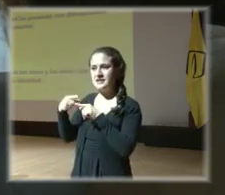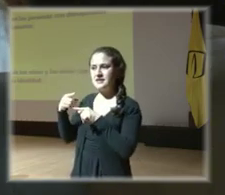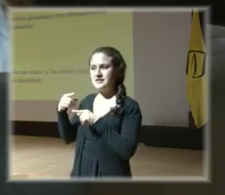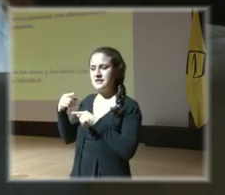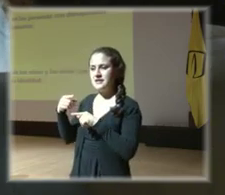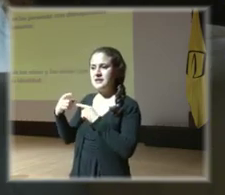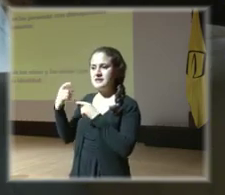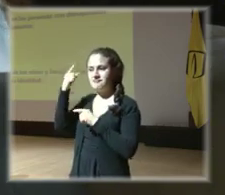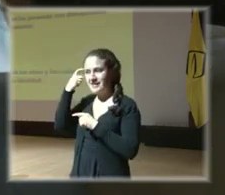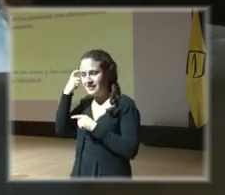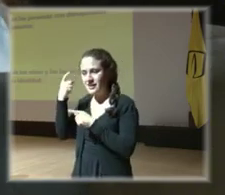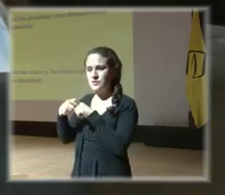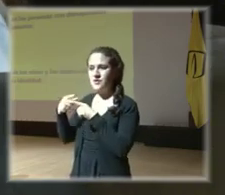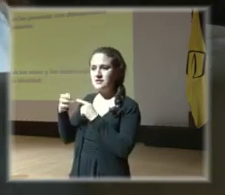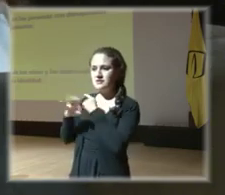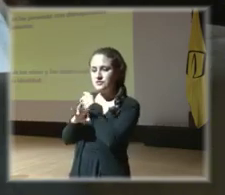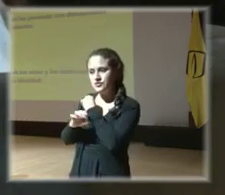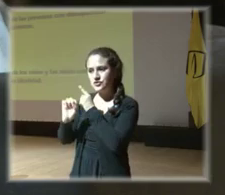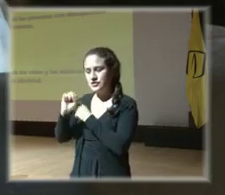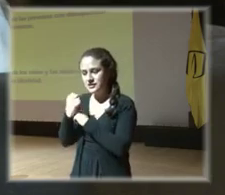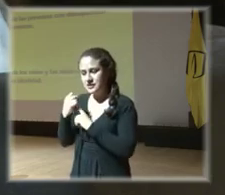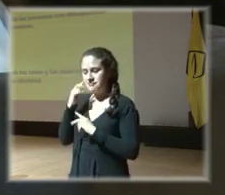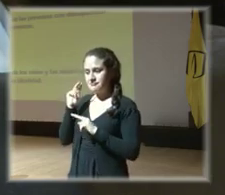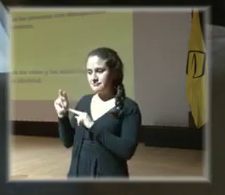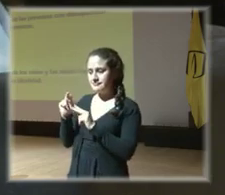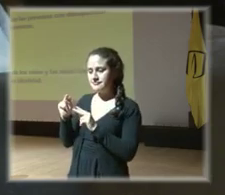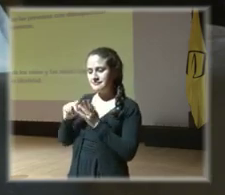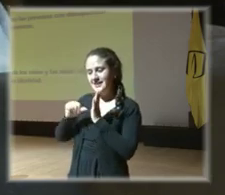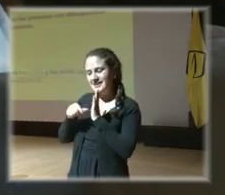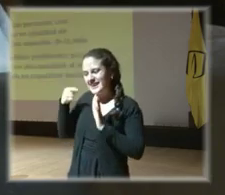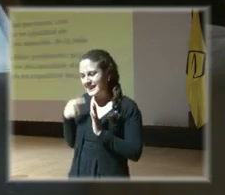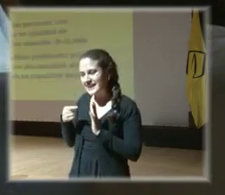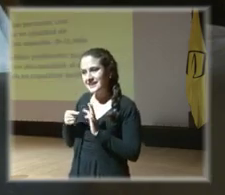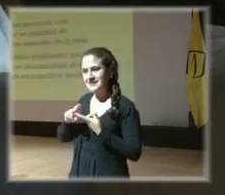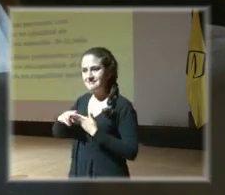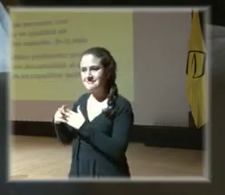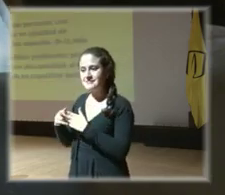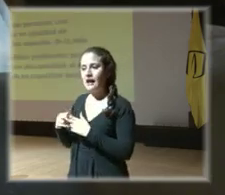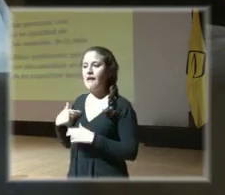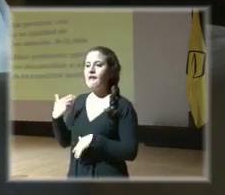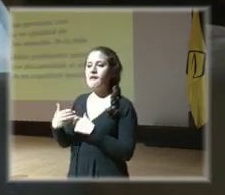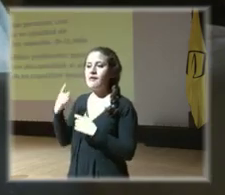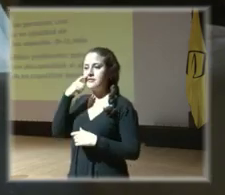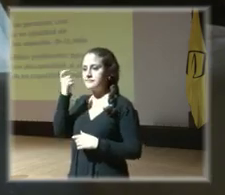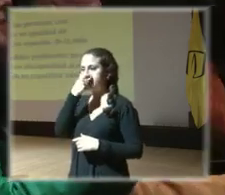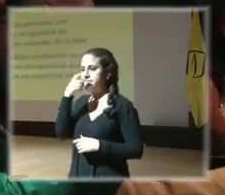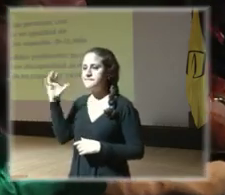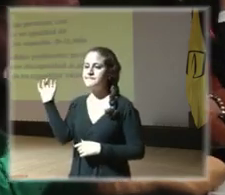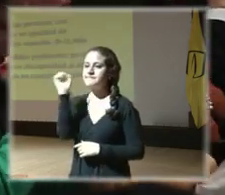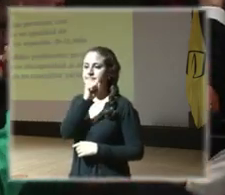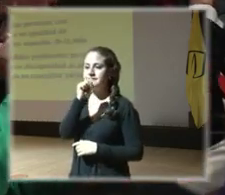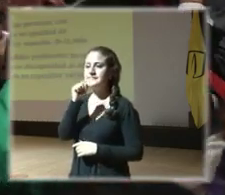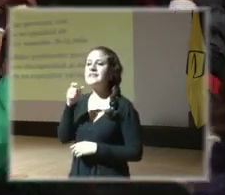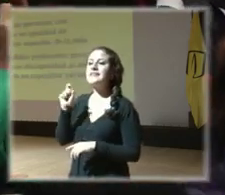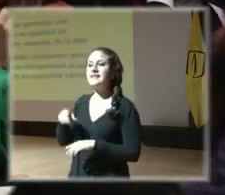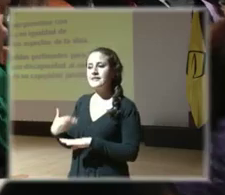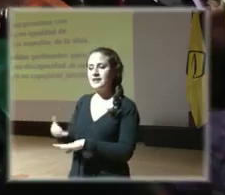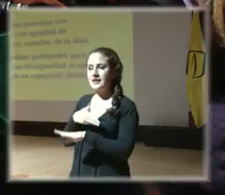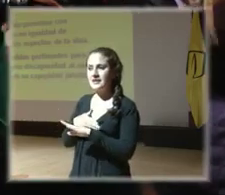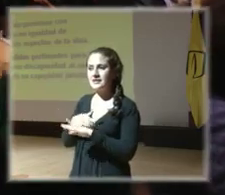discapacidad intelectual? Y muy pronto nos encontramos con que necesitamos tener